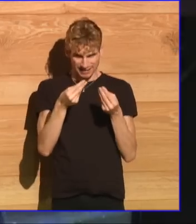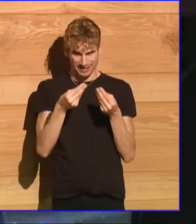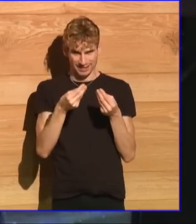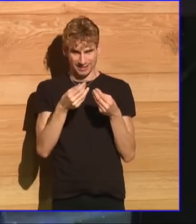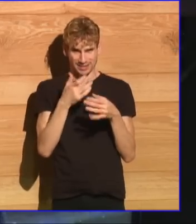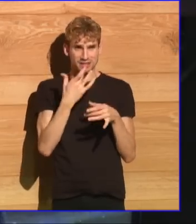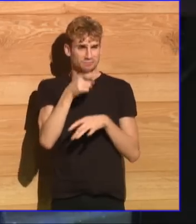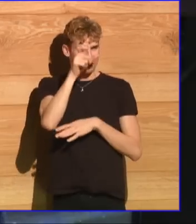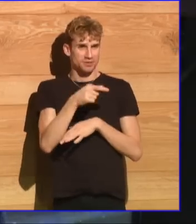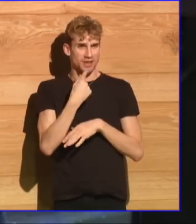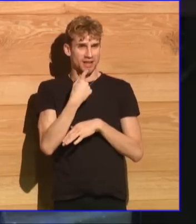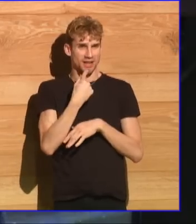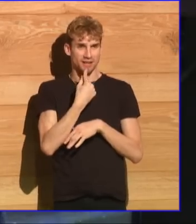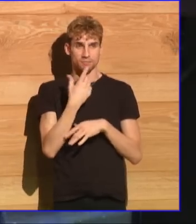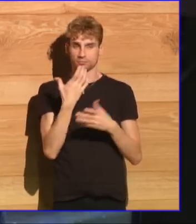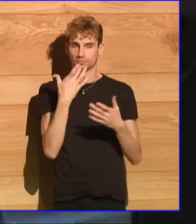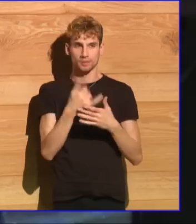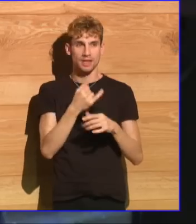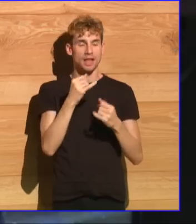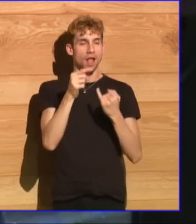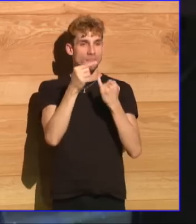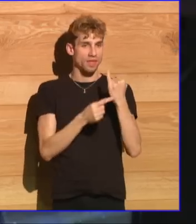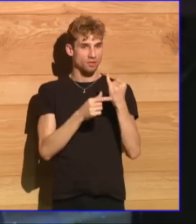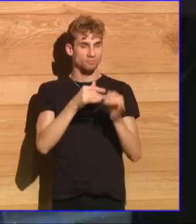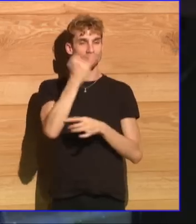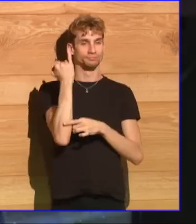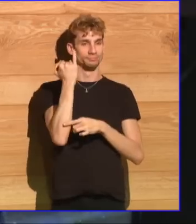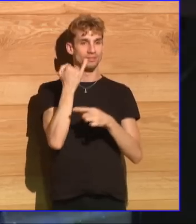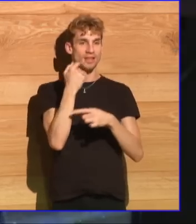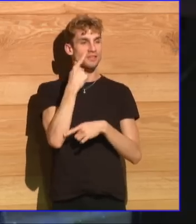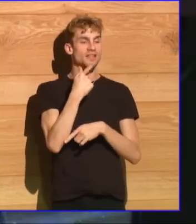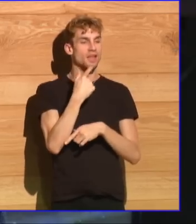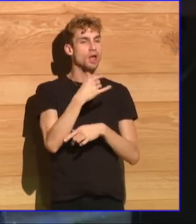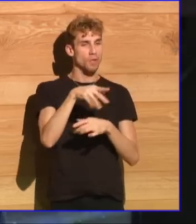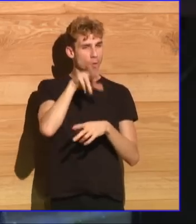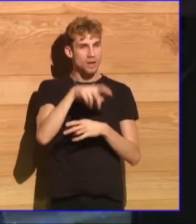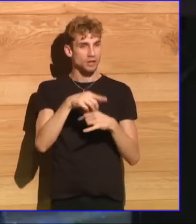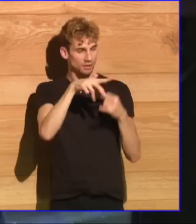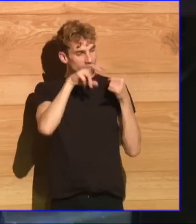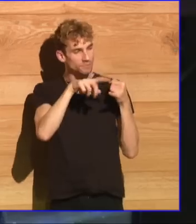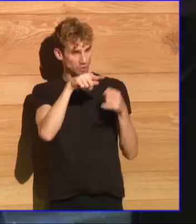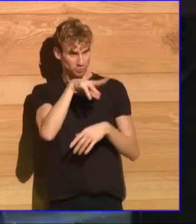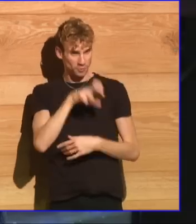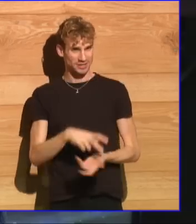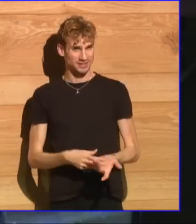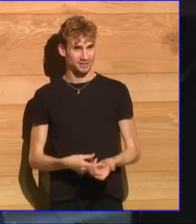alguien te llega con el dedo meñique extendido y te dice huele, tú hueles?